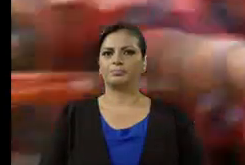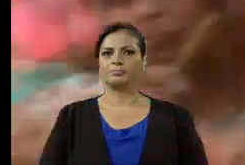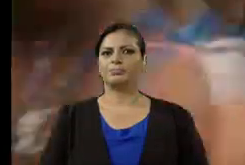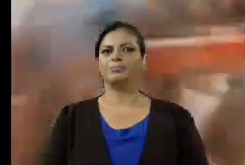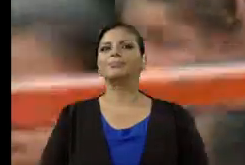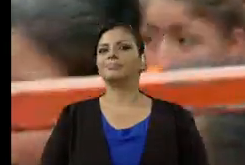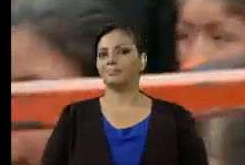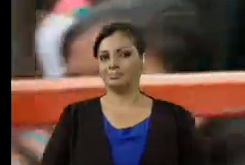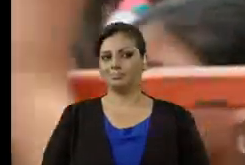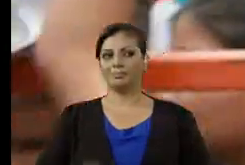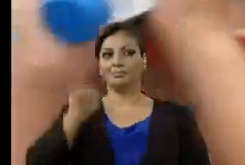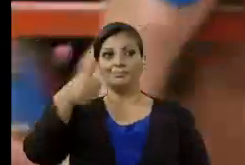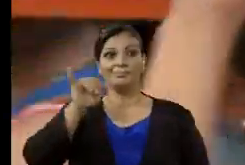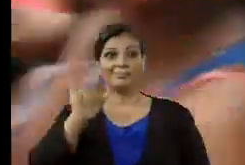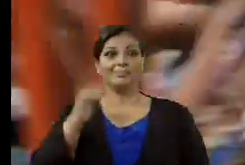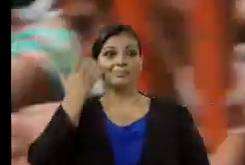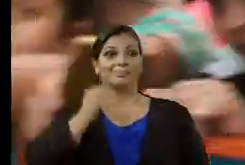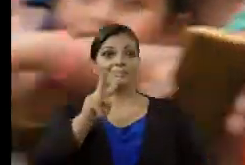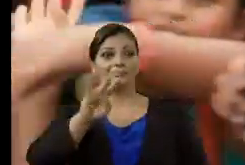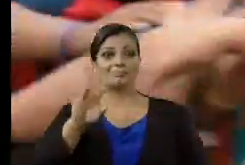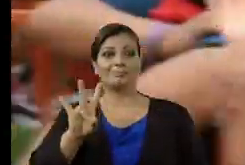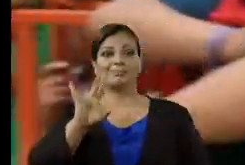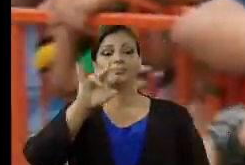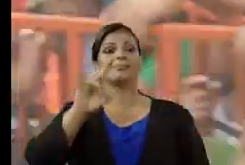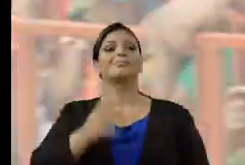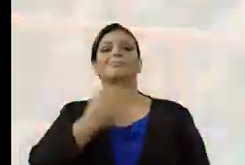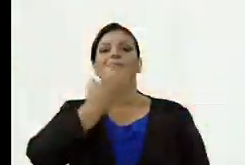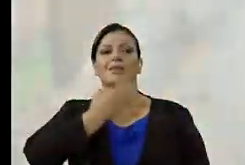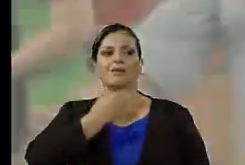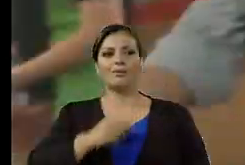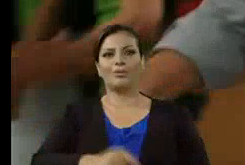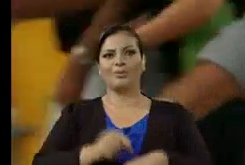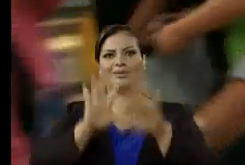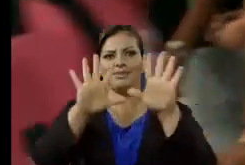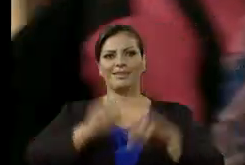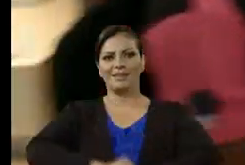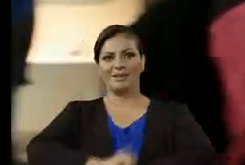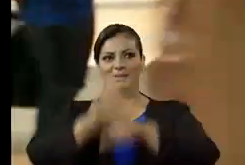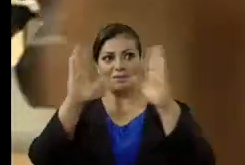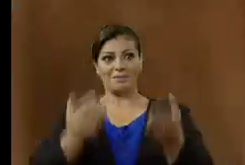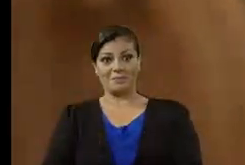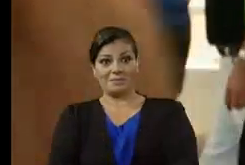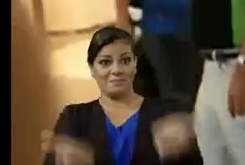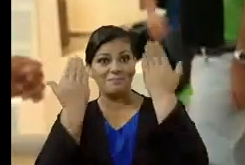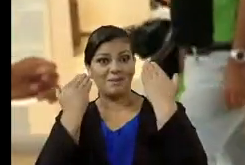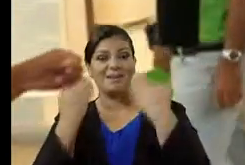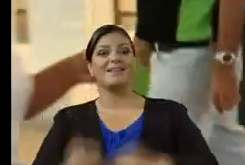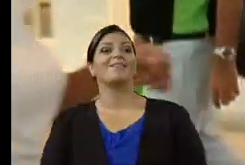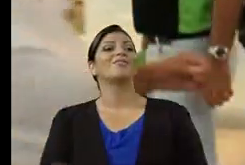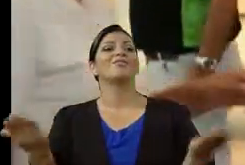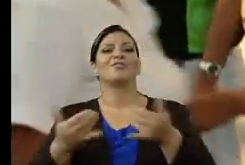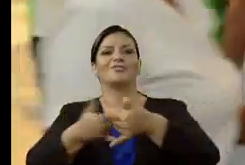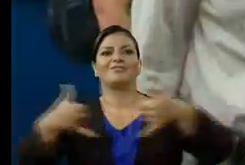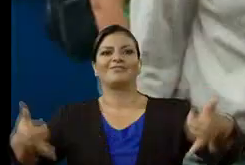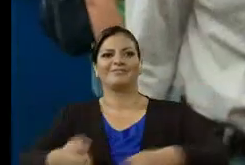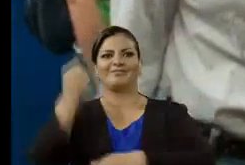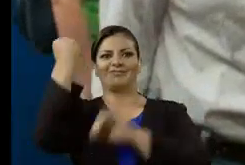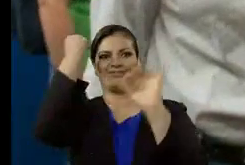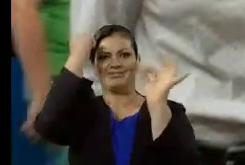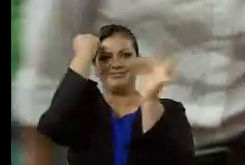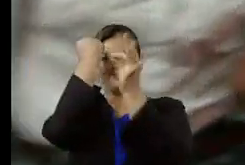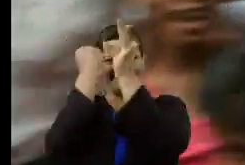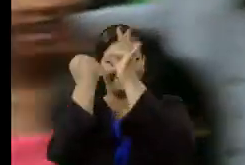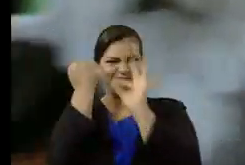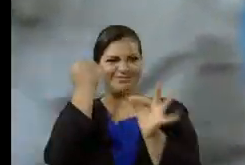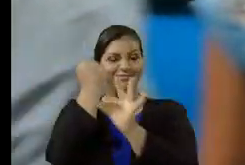Ven este sábado 27 de agosto, desde las 10 de la mañana, al Mall El Fortín. El equipo